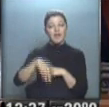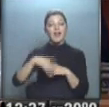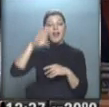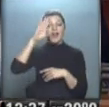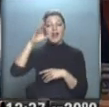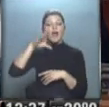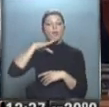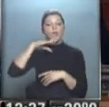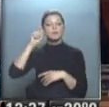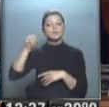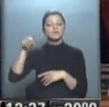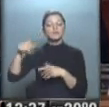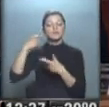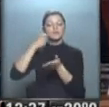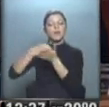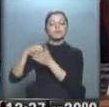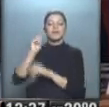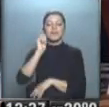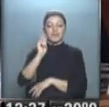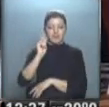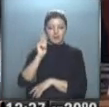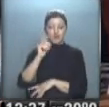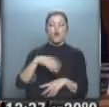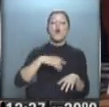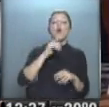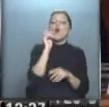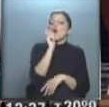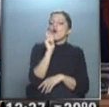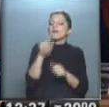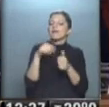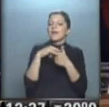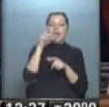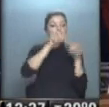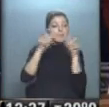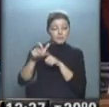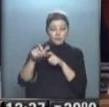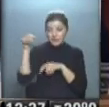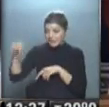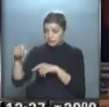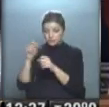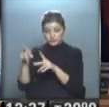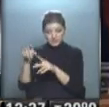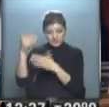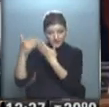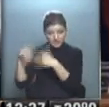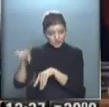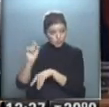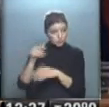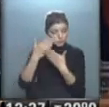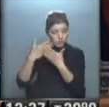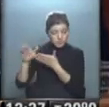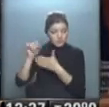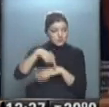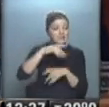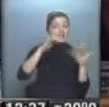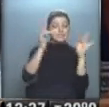mercado que dejará vacante el grupo Clarín? ¿O quién proveerá a esos usuarios con los servicios de radio, TV e Internet